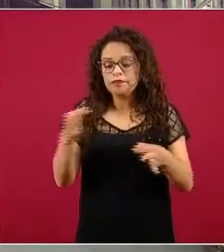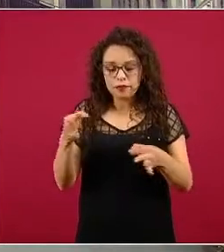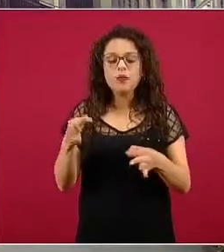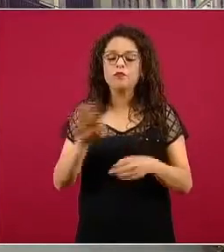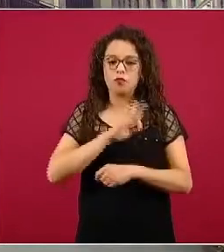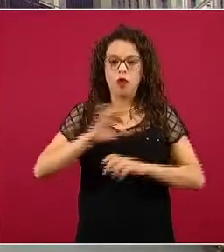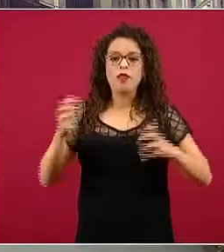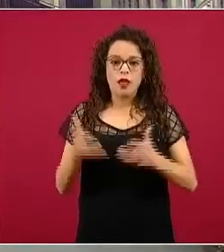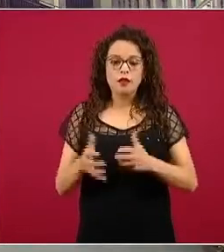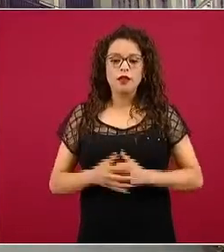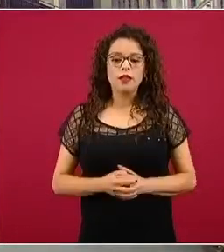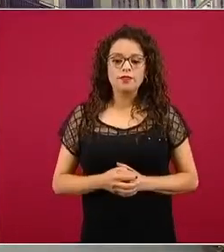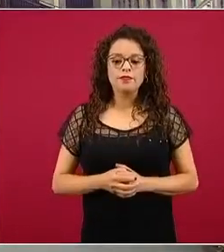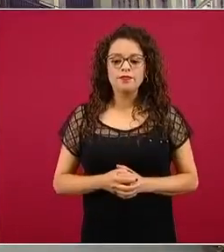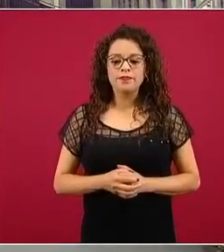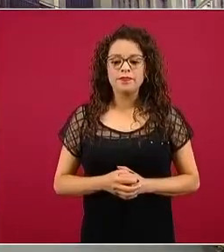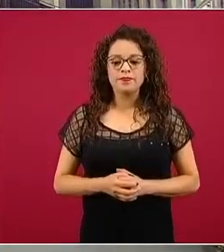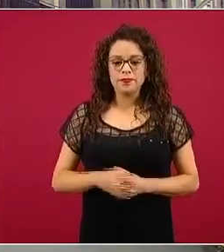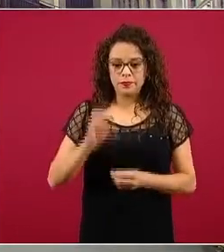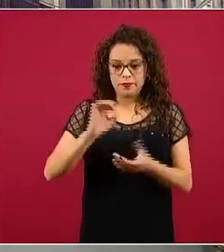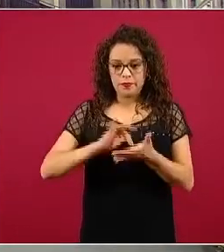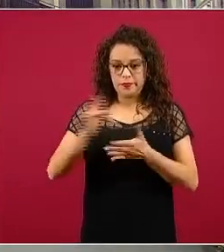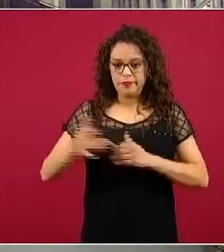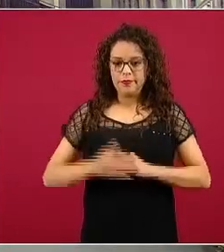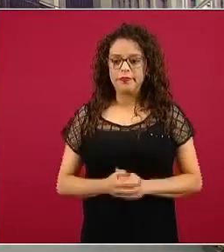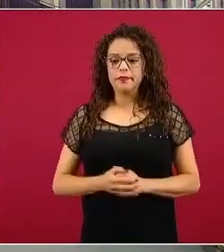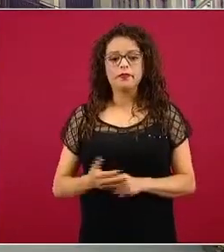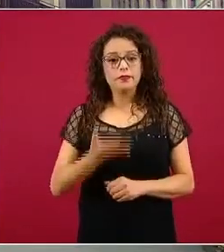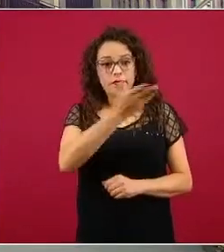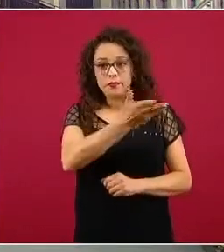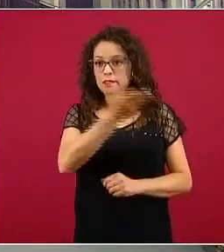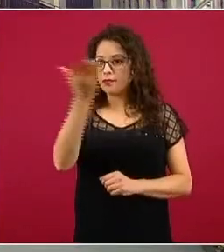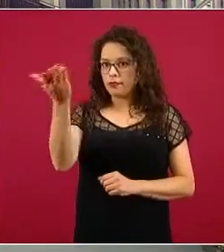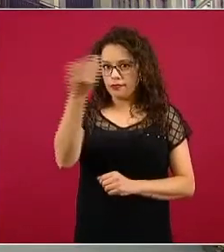Gracias. Habíamos concedido la palabra aquí y acá y luego regresamos a este lado.